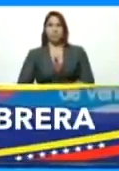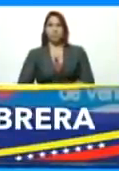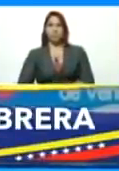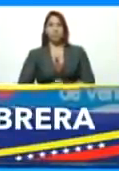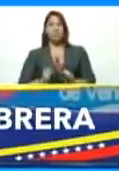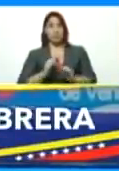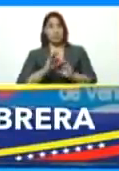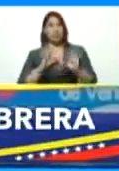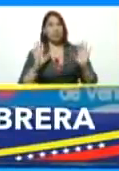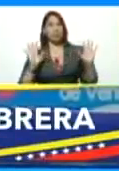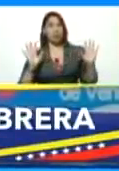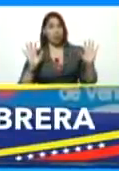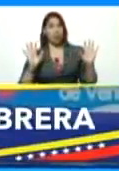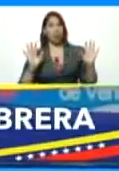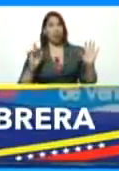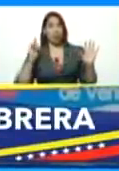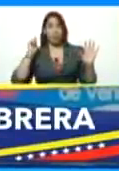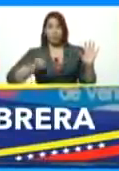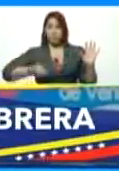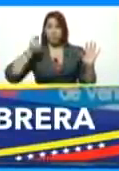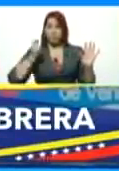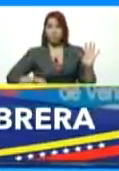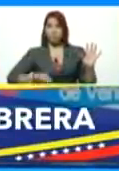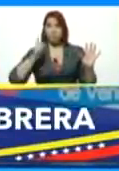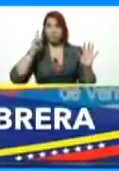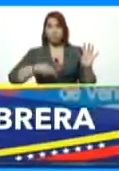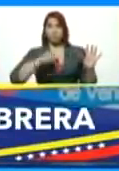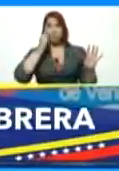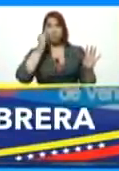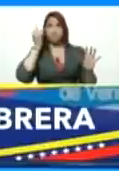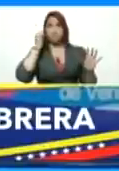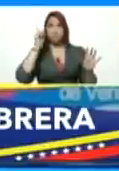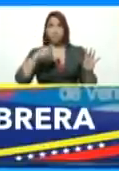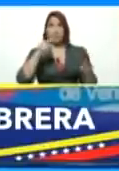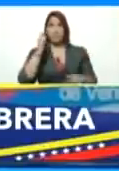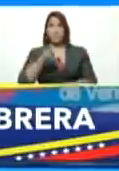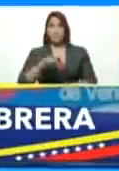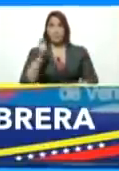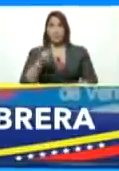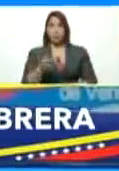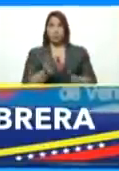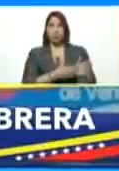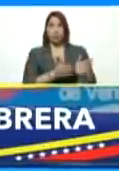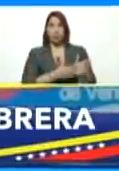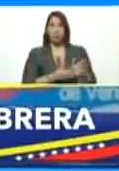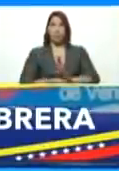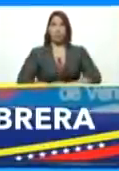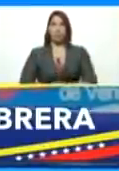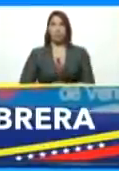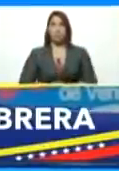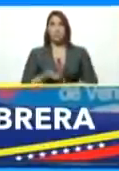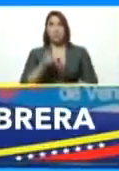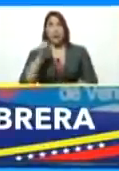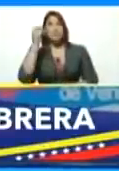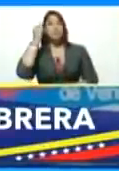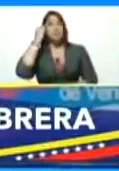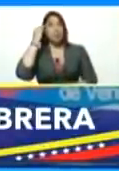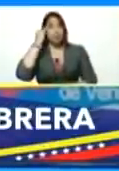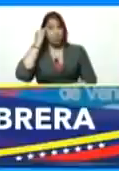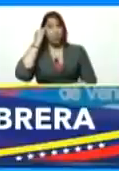claro mi hija los jubilados las jubiladas los pensionados y pensionadas están en mi mente